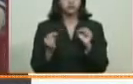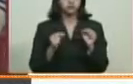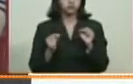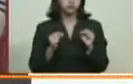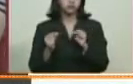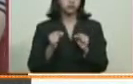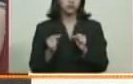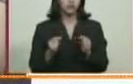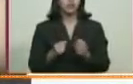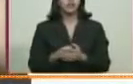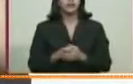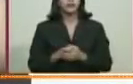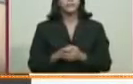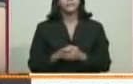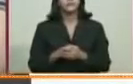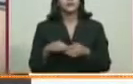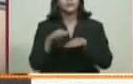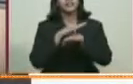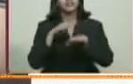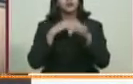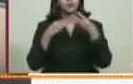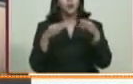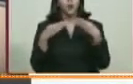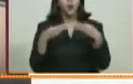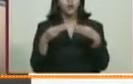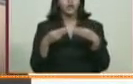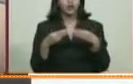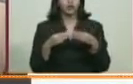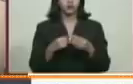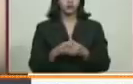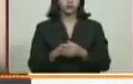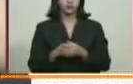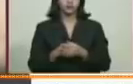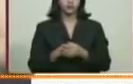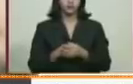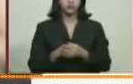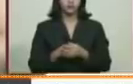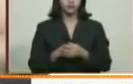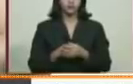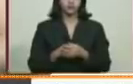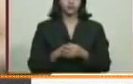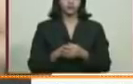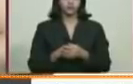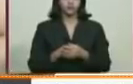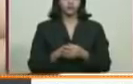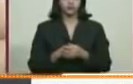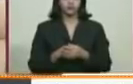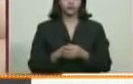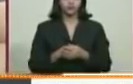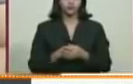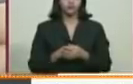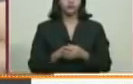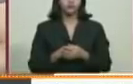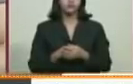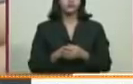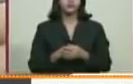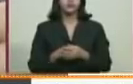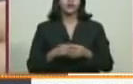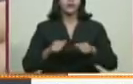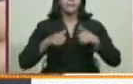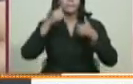actuaciones, recuerda, porque el Ministerio Público es titular de la acción penal. Salieron más de